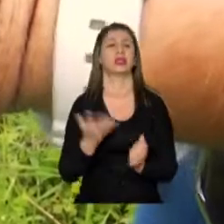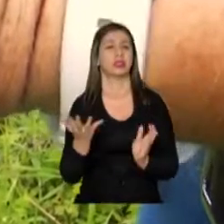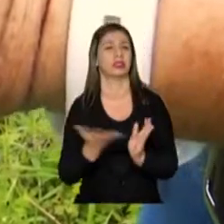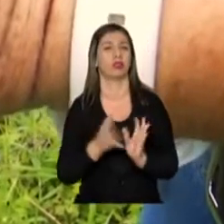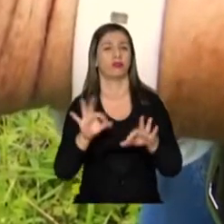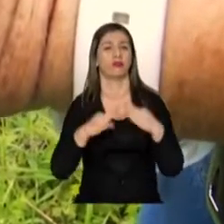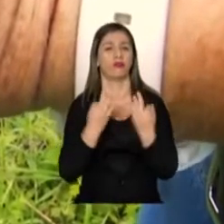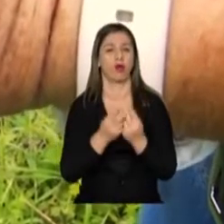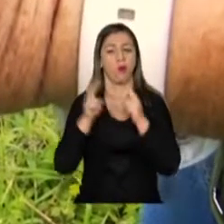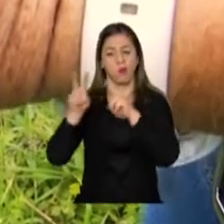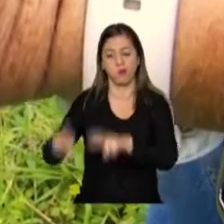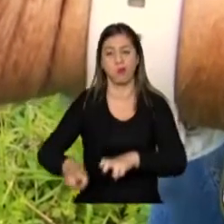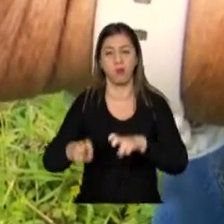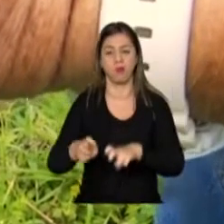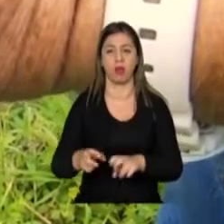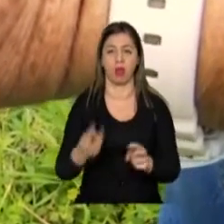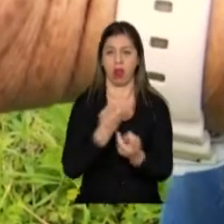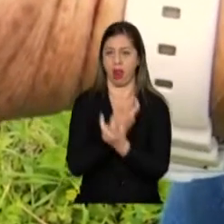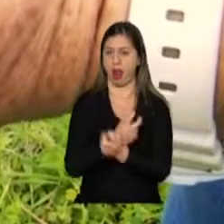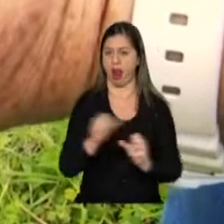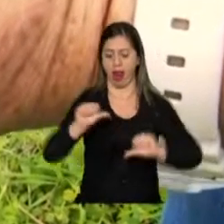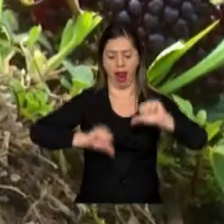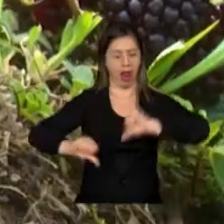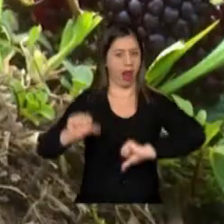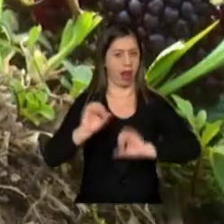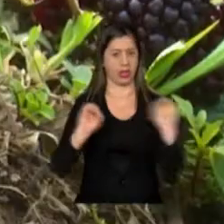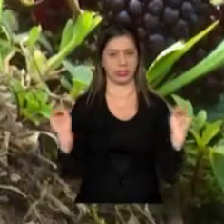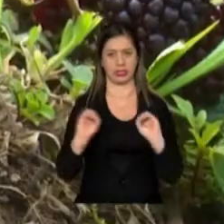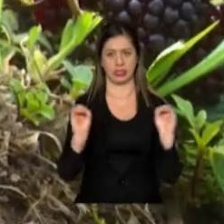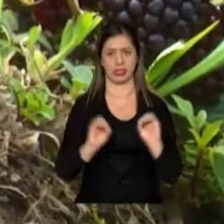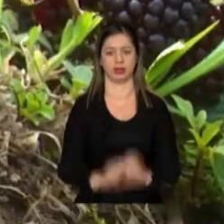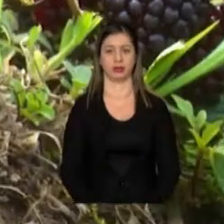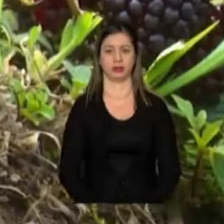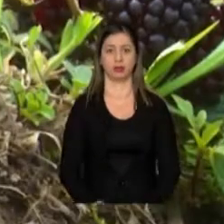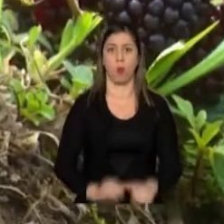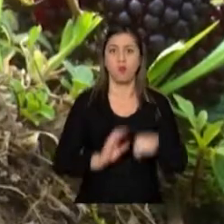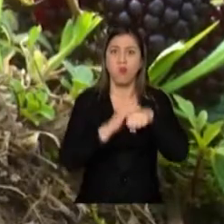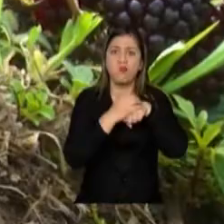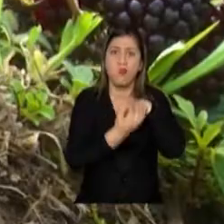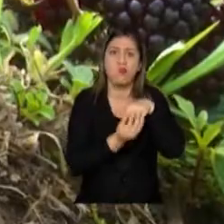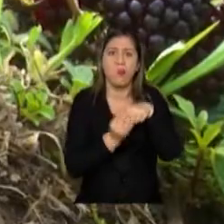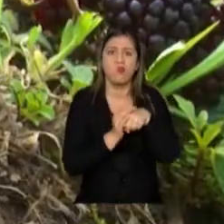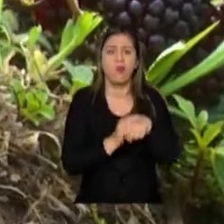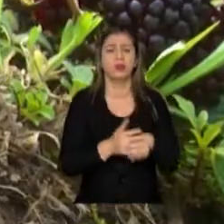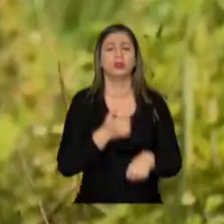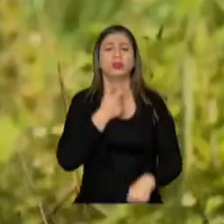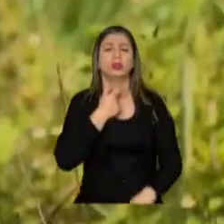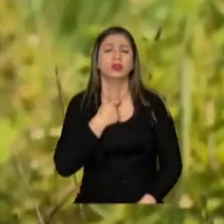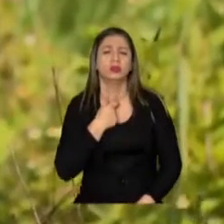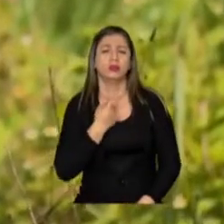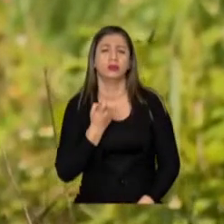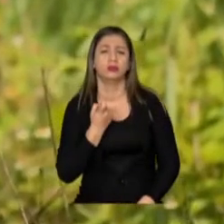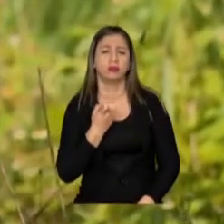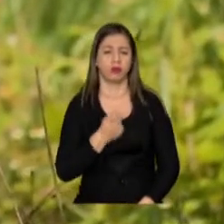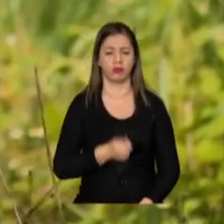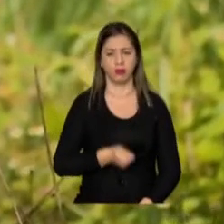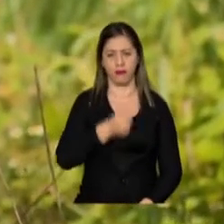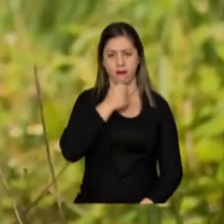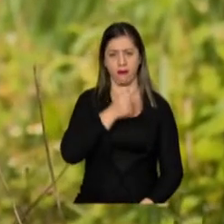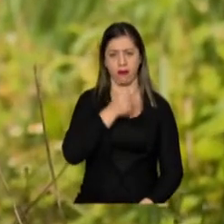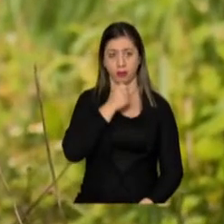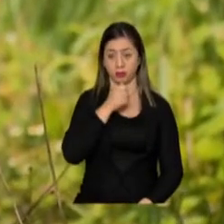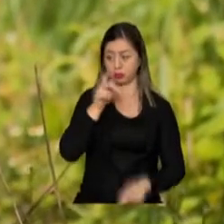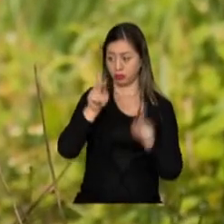cultiven sin tóxicos ni agroquímicos. Tantas moras me dio mucha sed. Mira, abuelito,